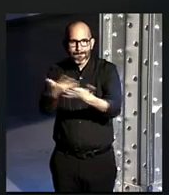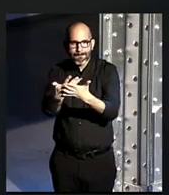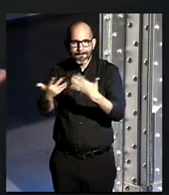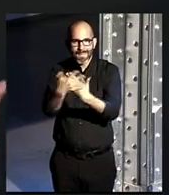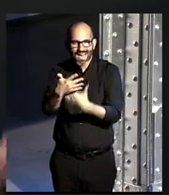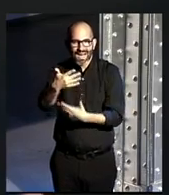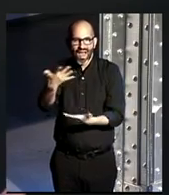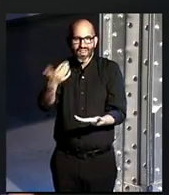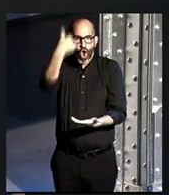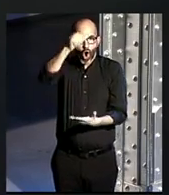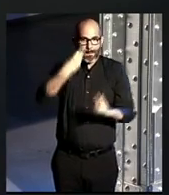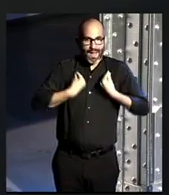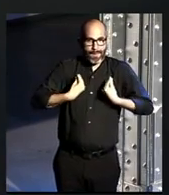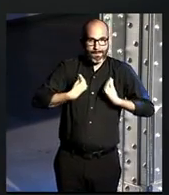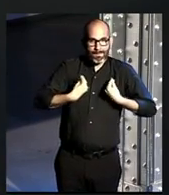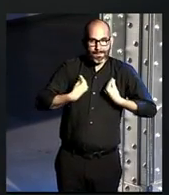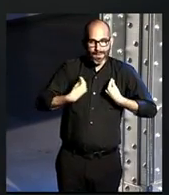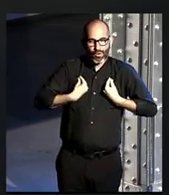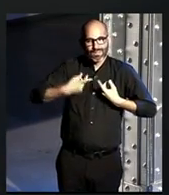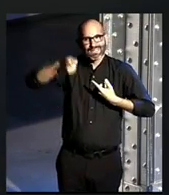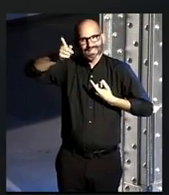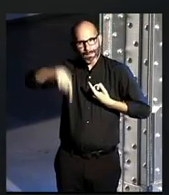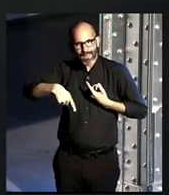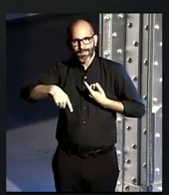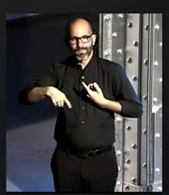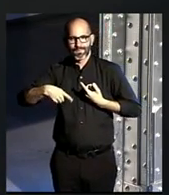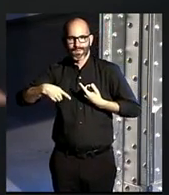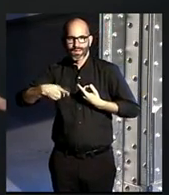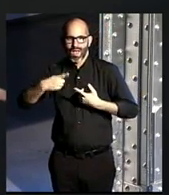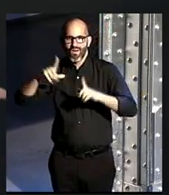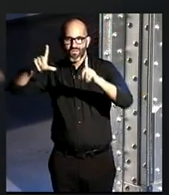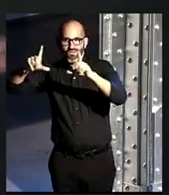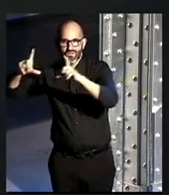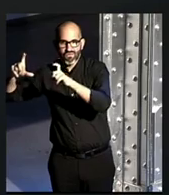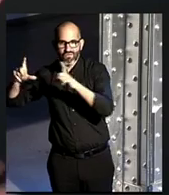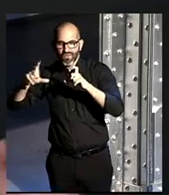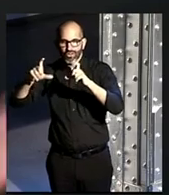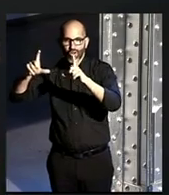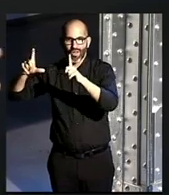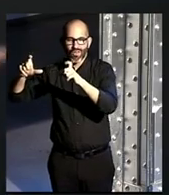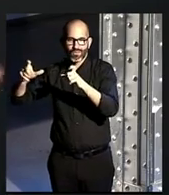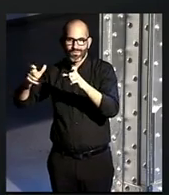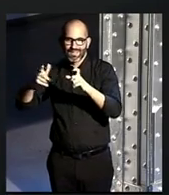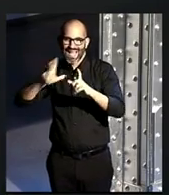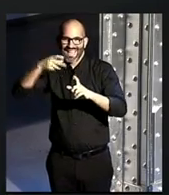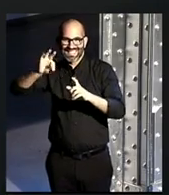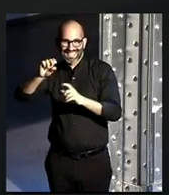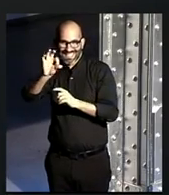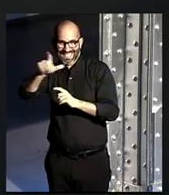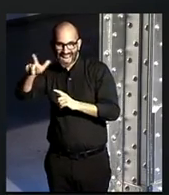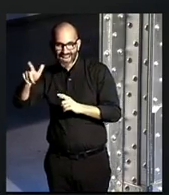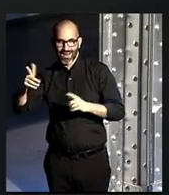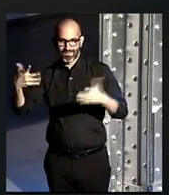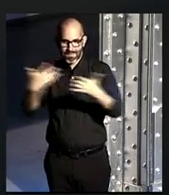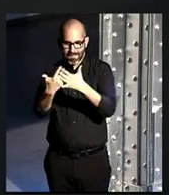hombres vivos y también de ilustraciones de Zell. Es decir, que esto me gusta mucho, aunque no